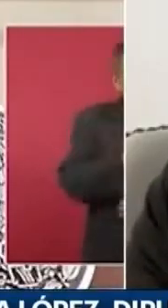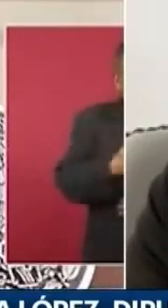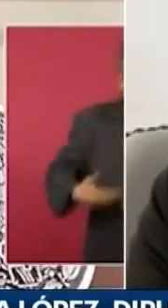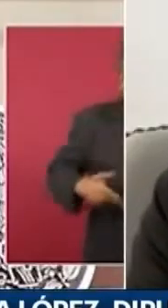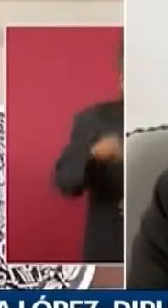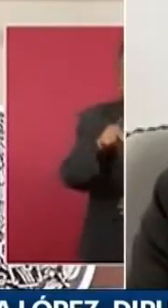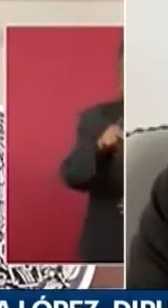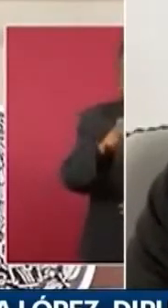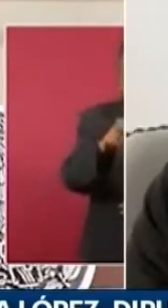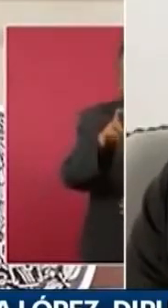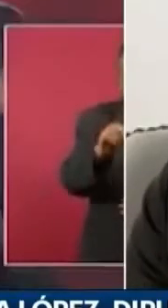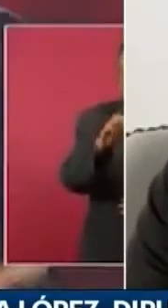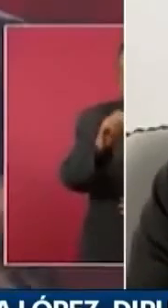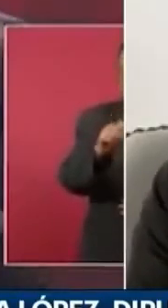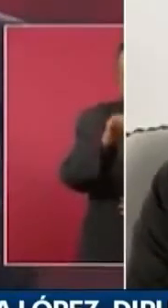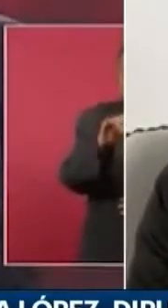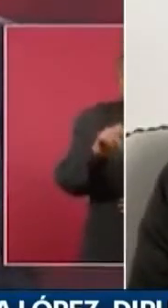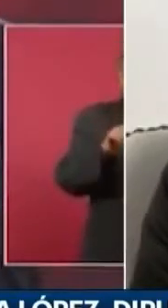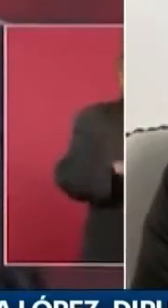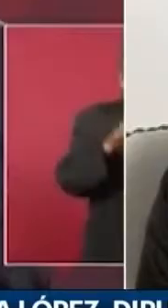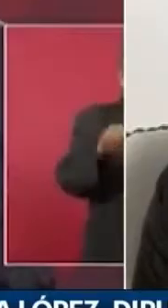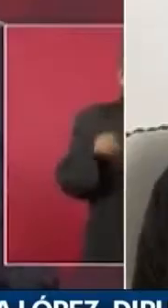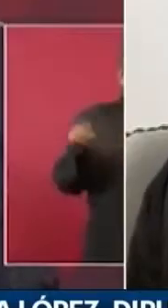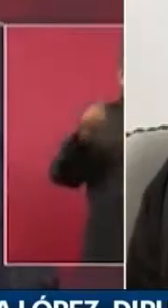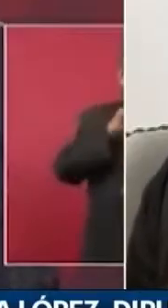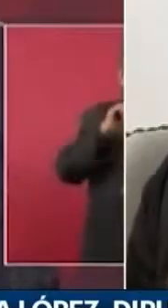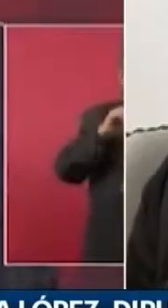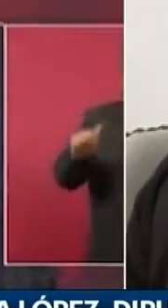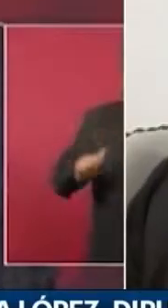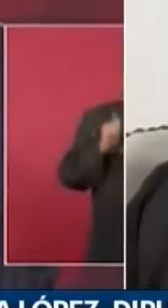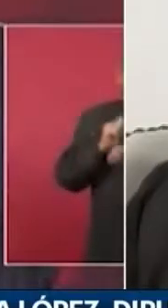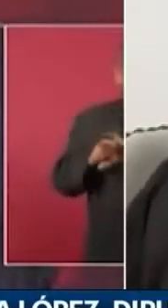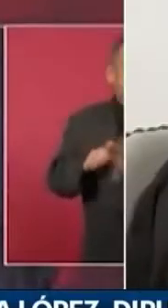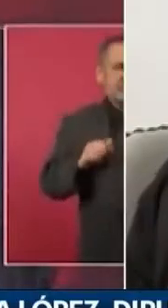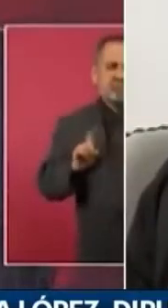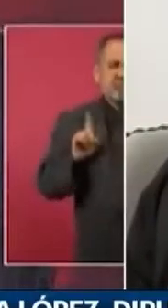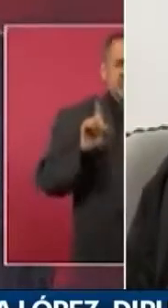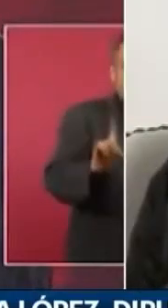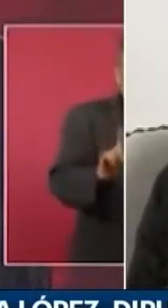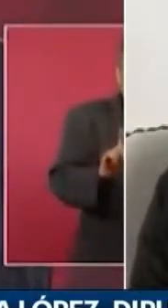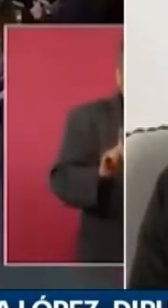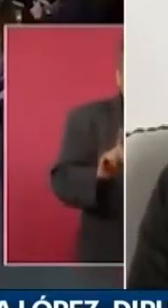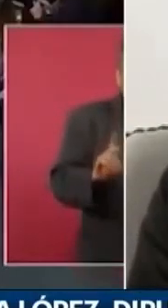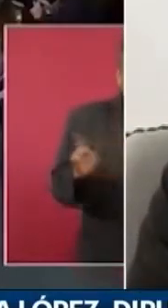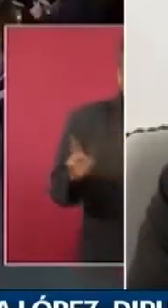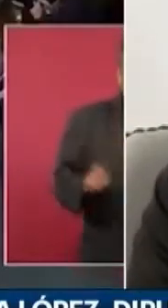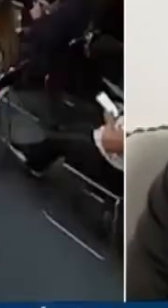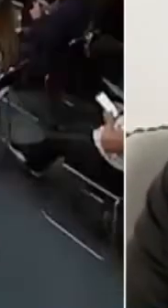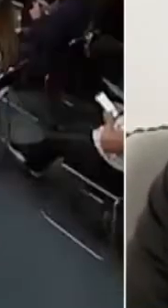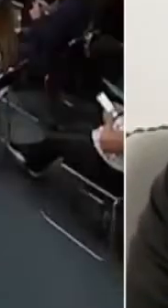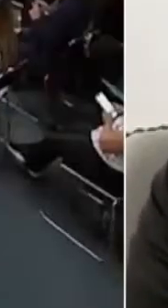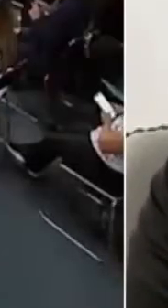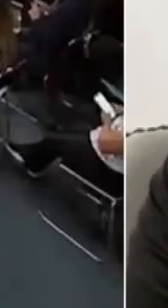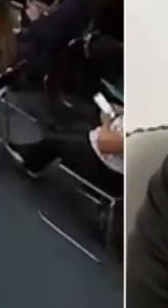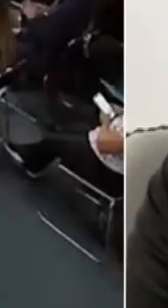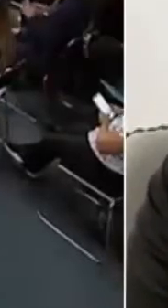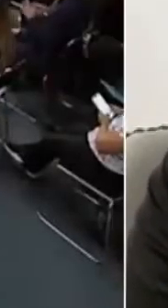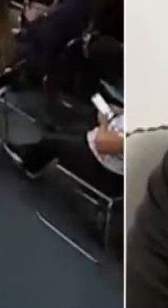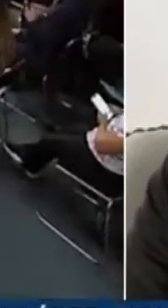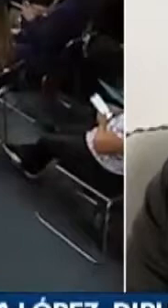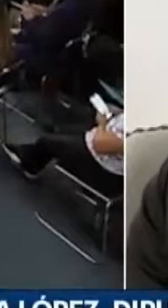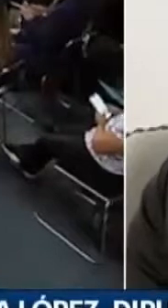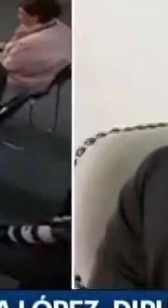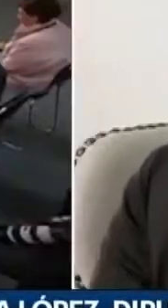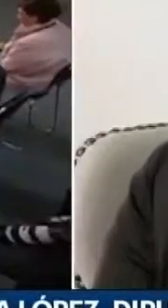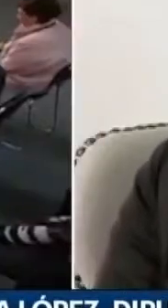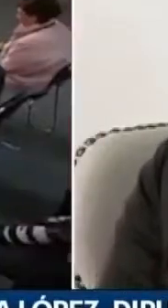Recordemos que la Alianza del Pacífico fue fundada en 2011 por cuatro países y hasta la fecha tiene cuatro países asociados y